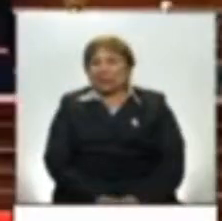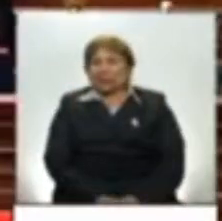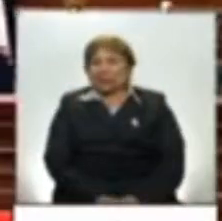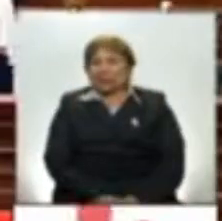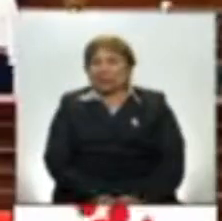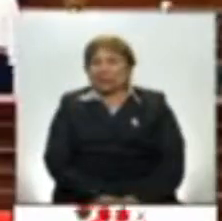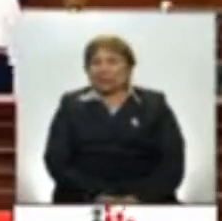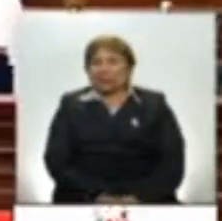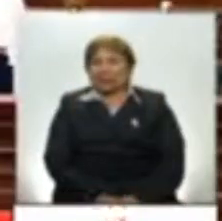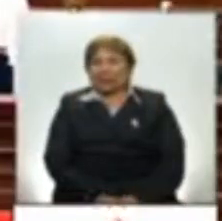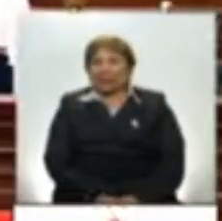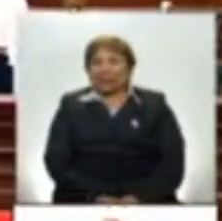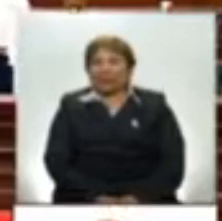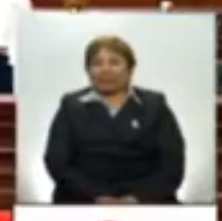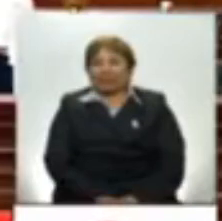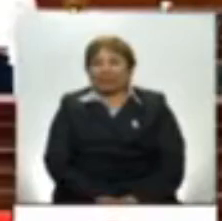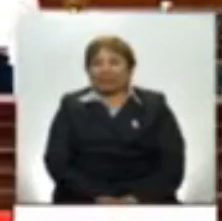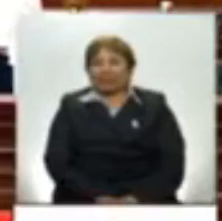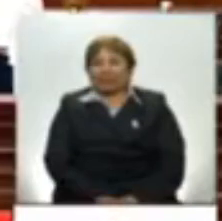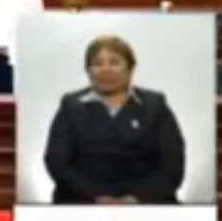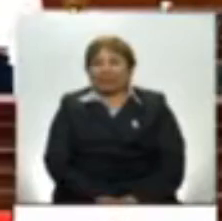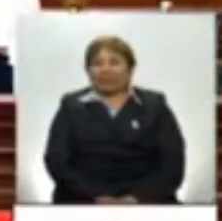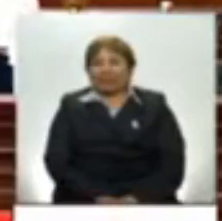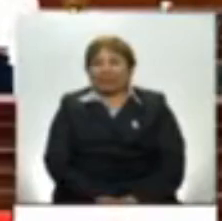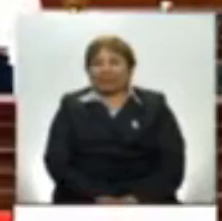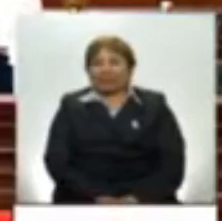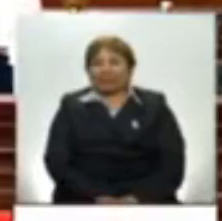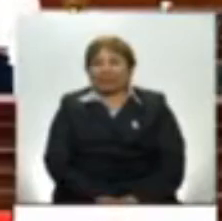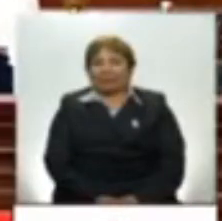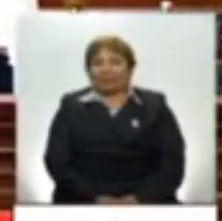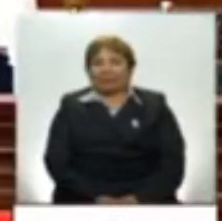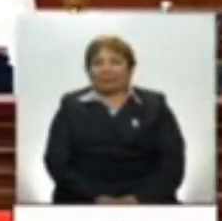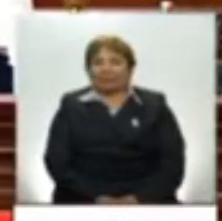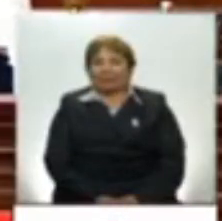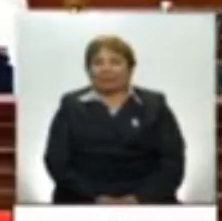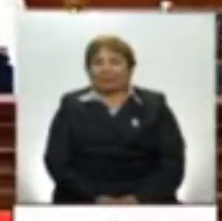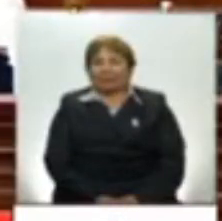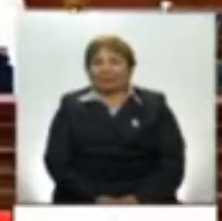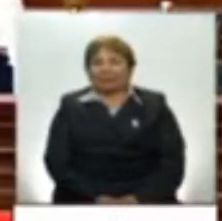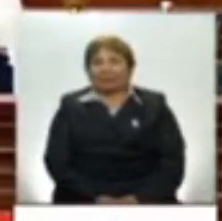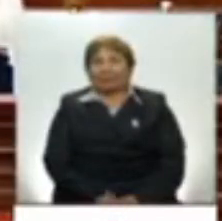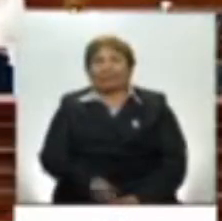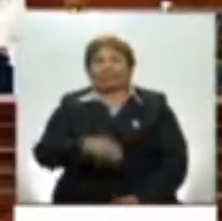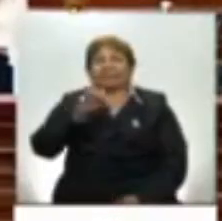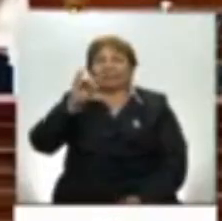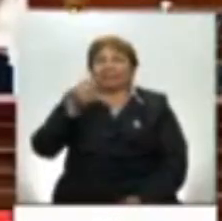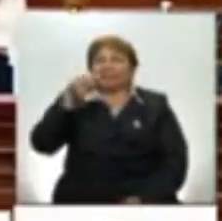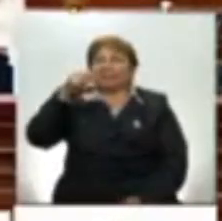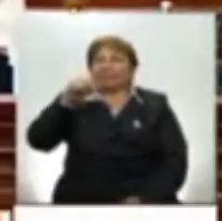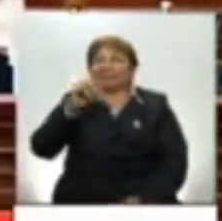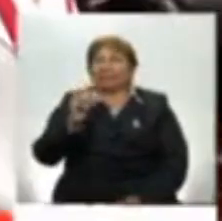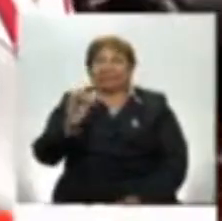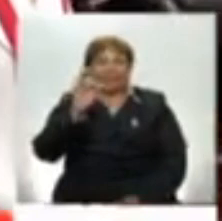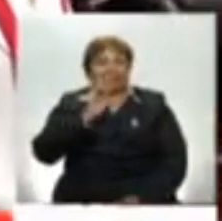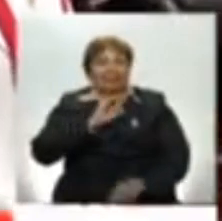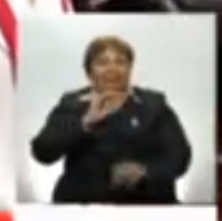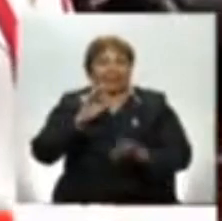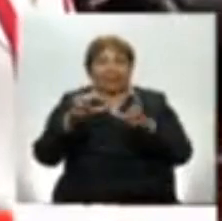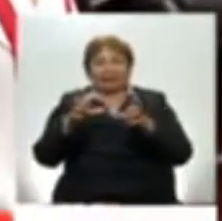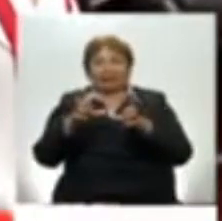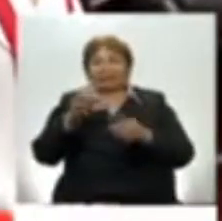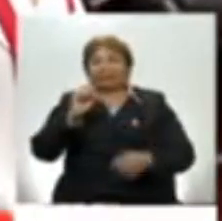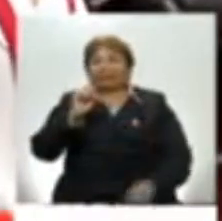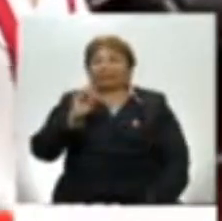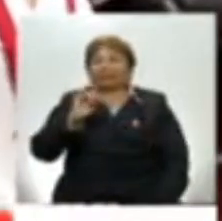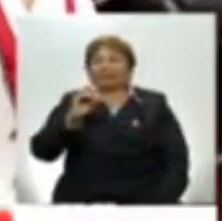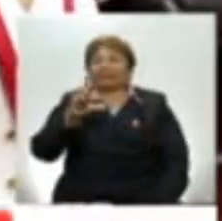Gracias. Jurado Nacional de Elecciones, credencial otorgada,